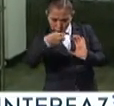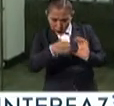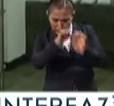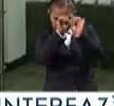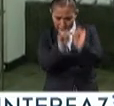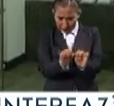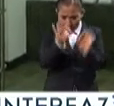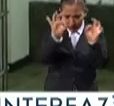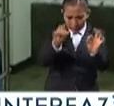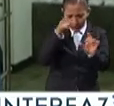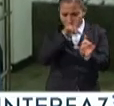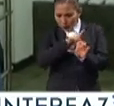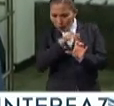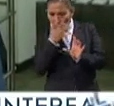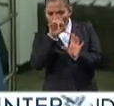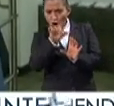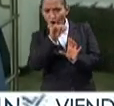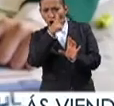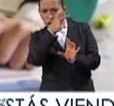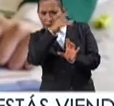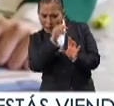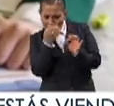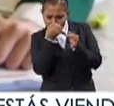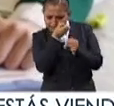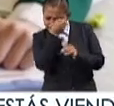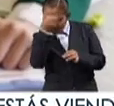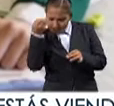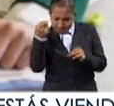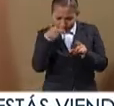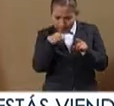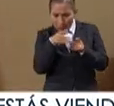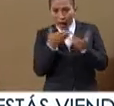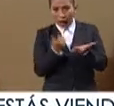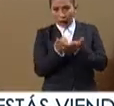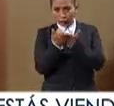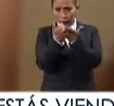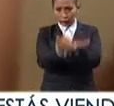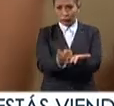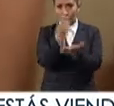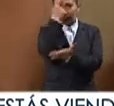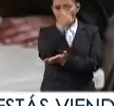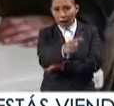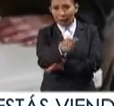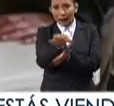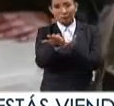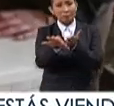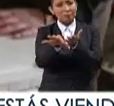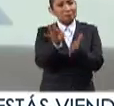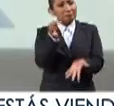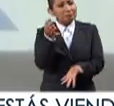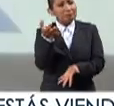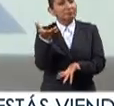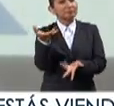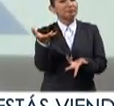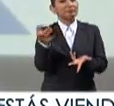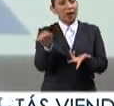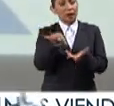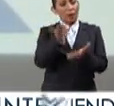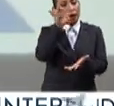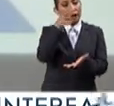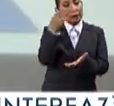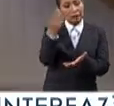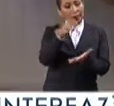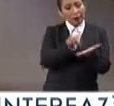sistemática lógica que permite pues encontrar qué se